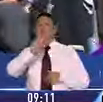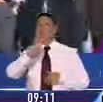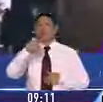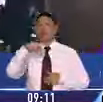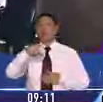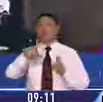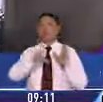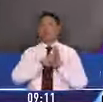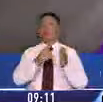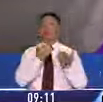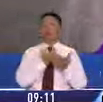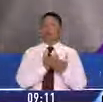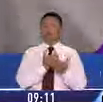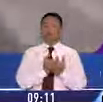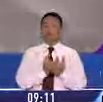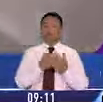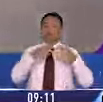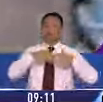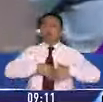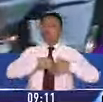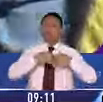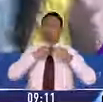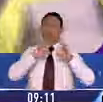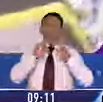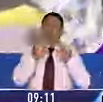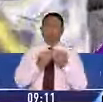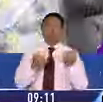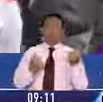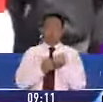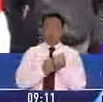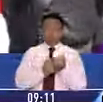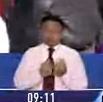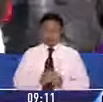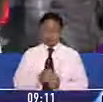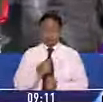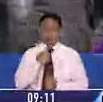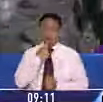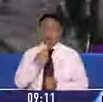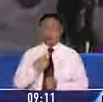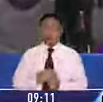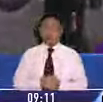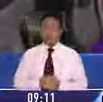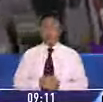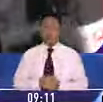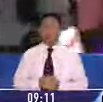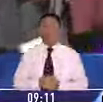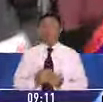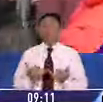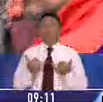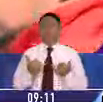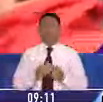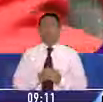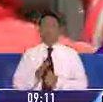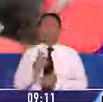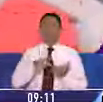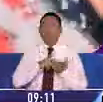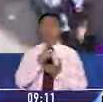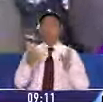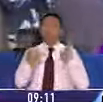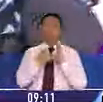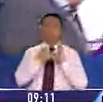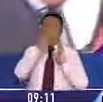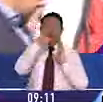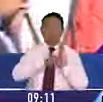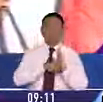con una ley económica para la reactivación familiar, en la cual adelantó que se establecen reducción de impuestos